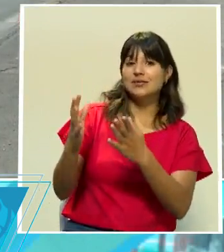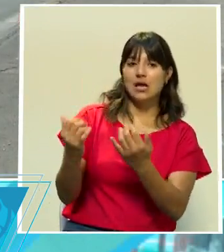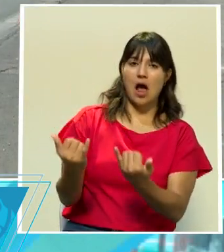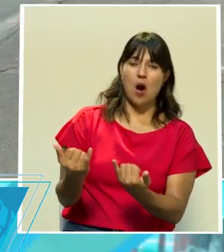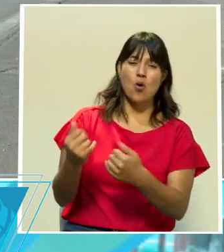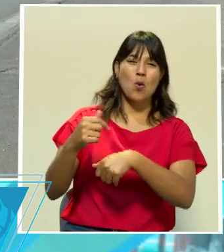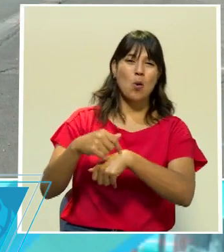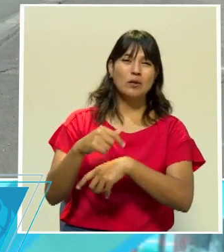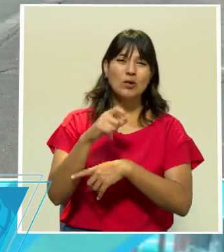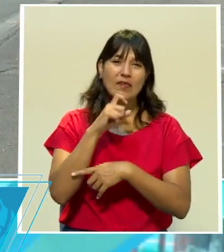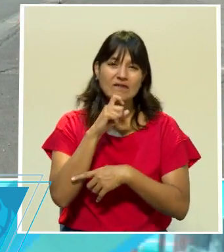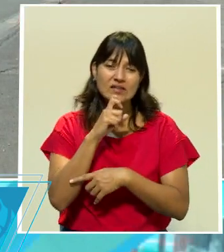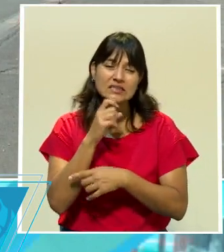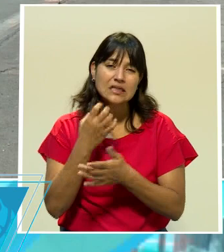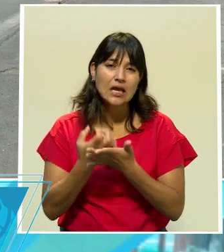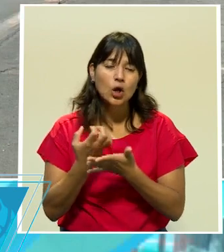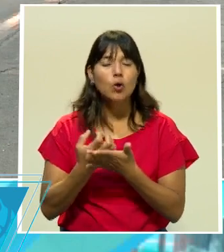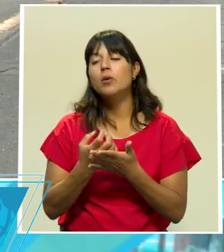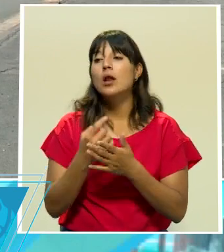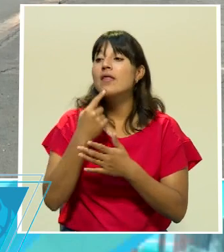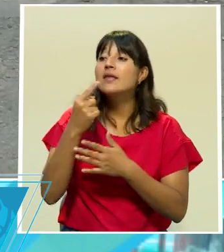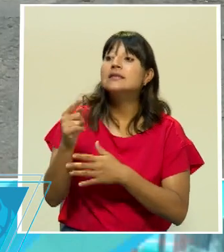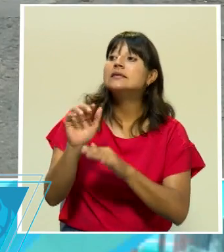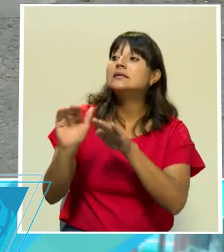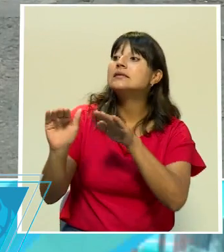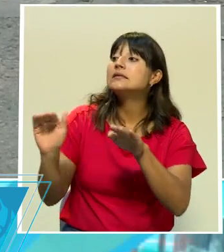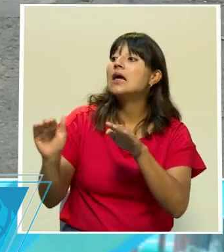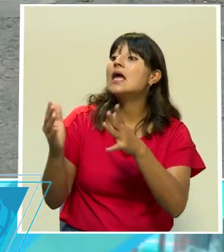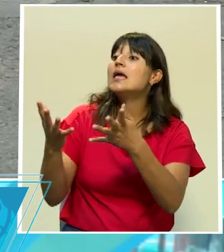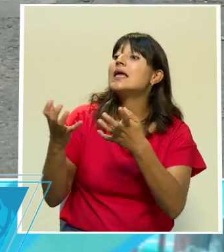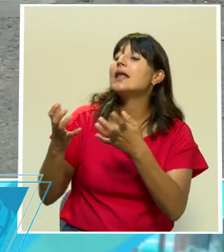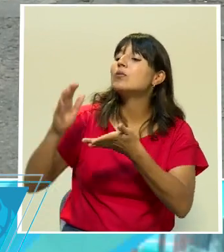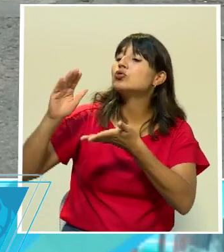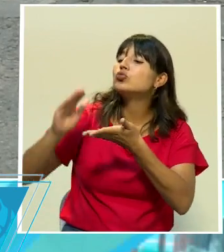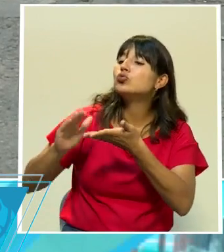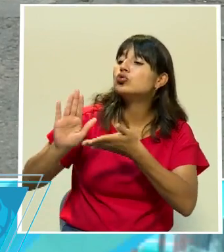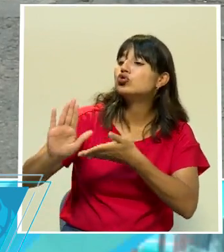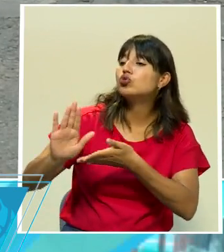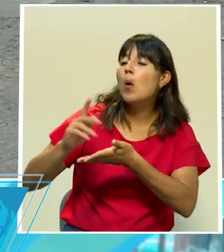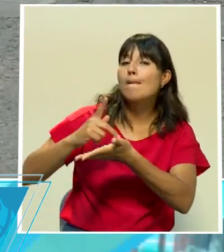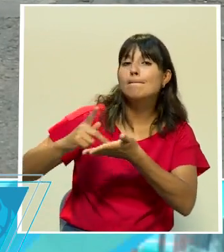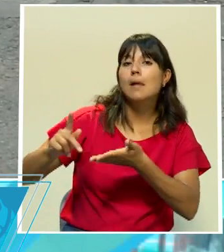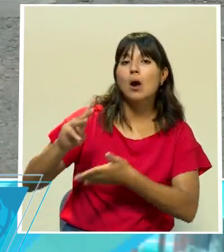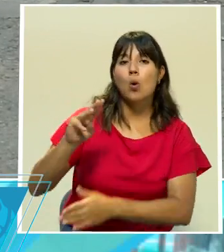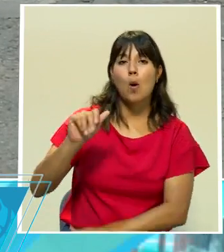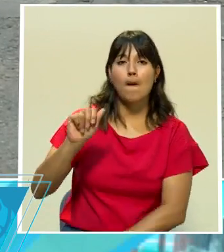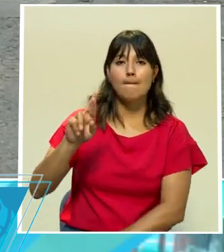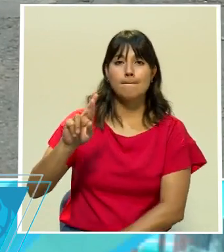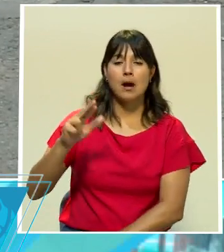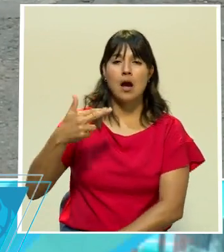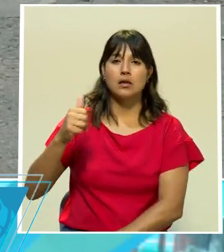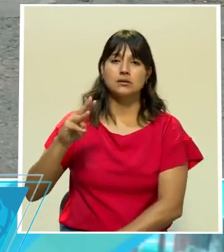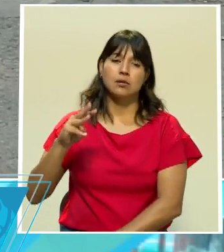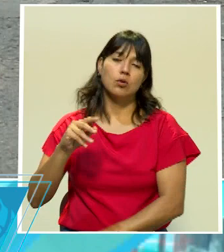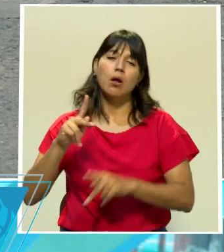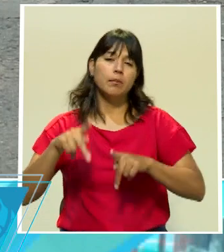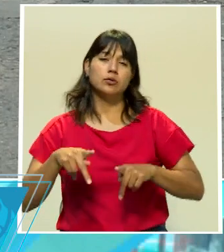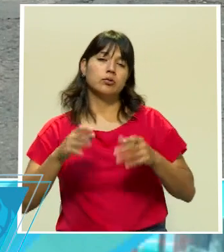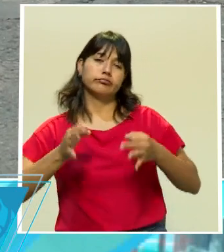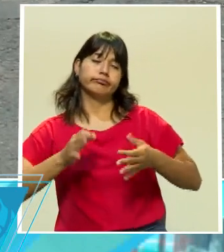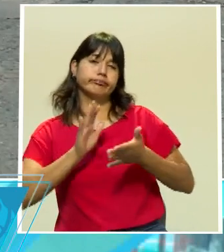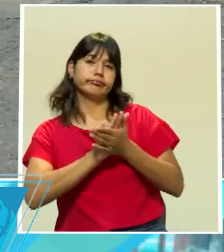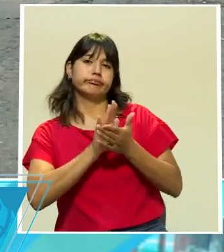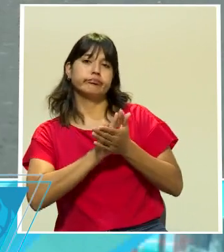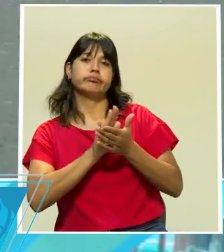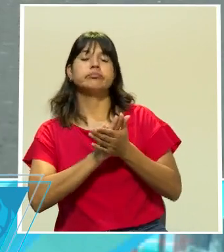que le van a disminuir el pago de alguna de las obligaciones, lo van a aplaudir. Yo lo decía, y este